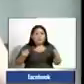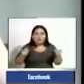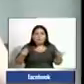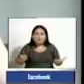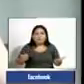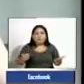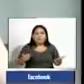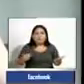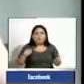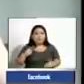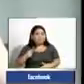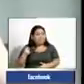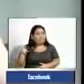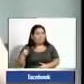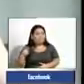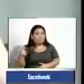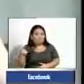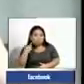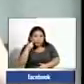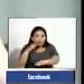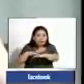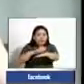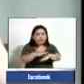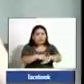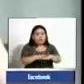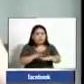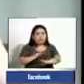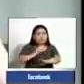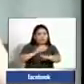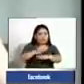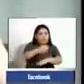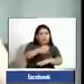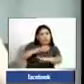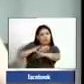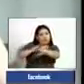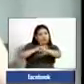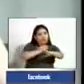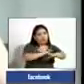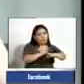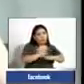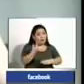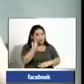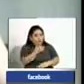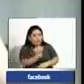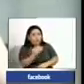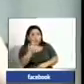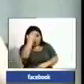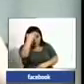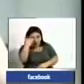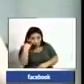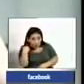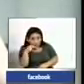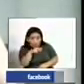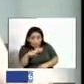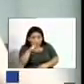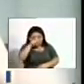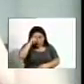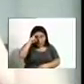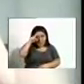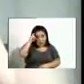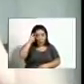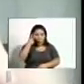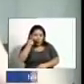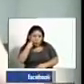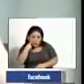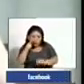de manera inmediata se activen todas las protecciones en los territorios para custodiar que las mujeres que están dedicadas al trabajo del